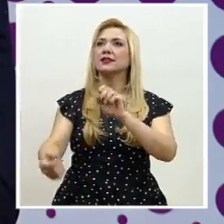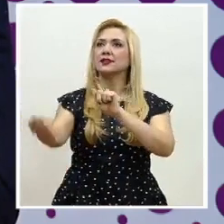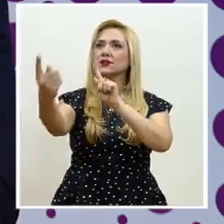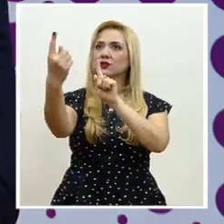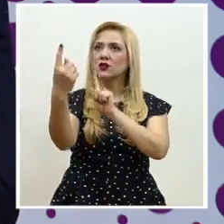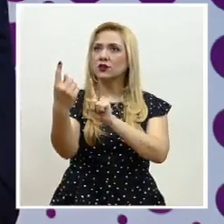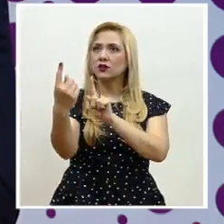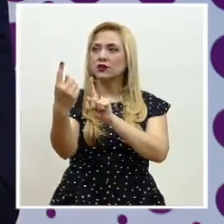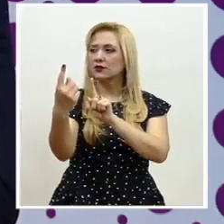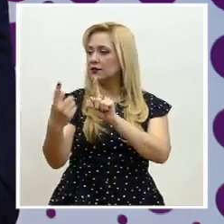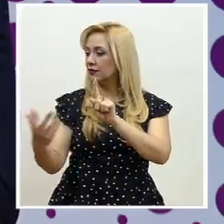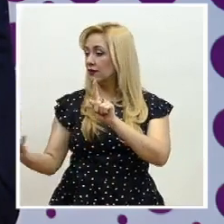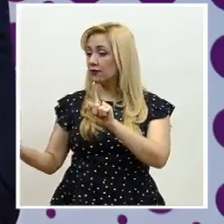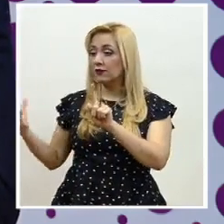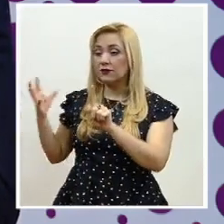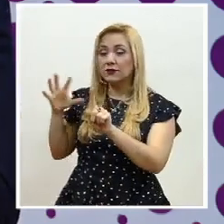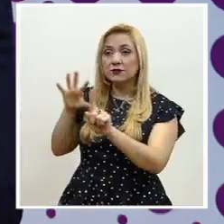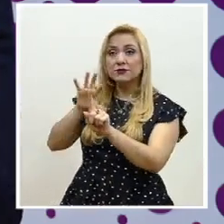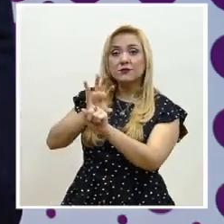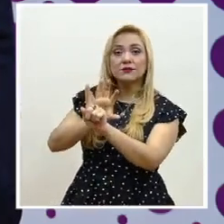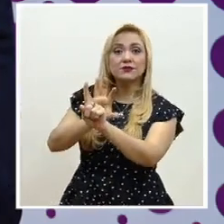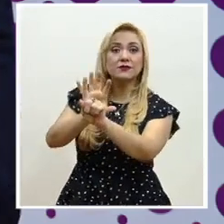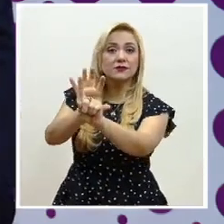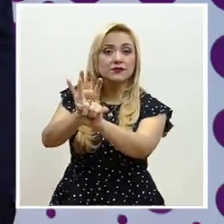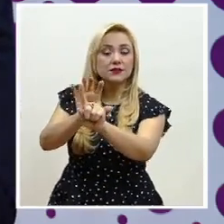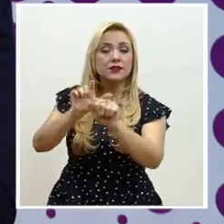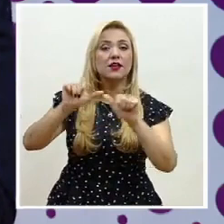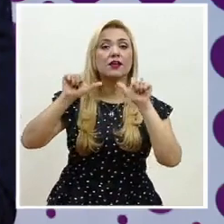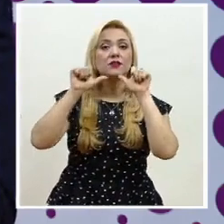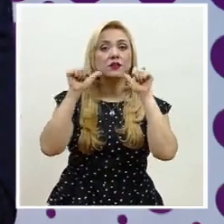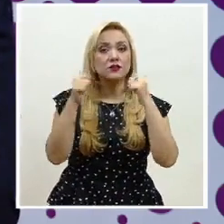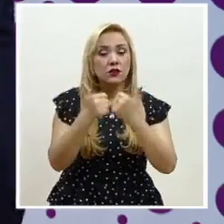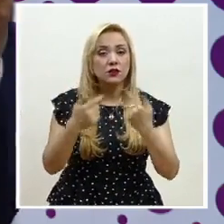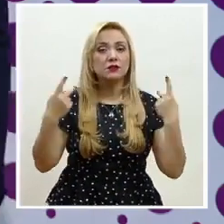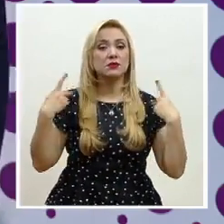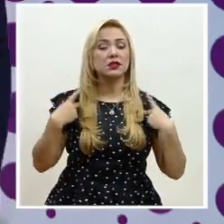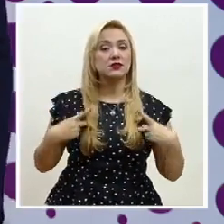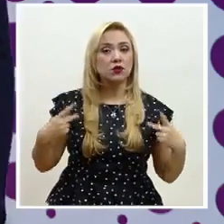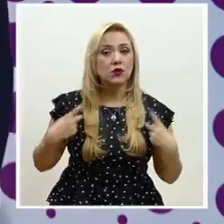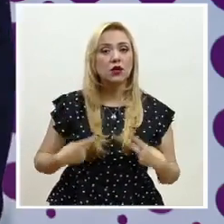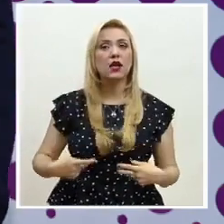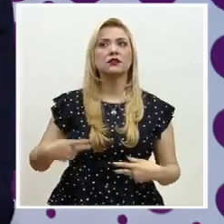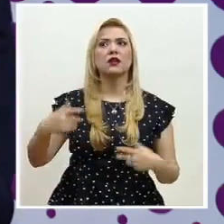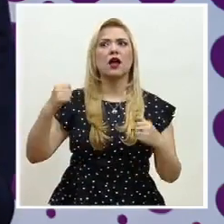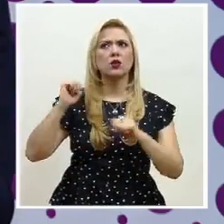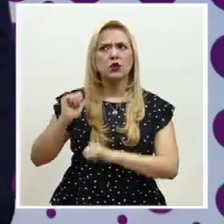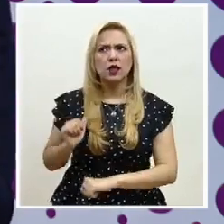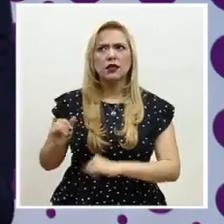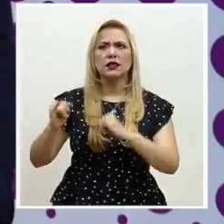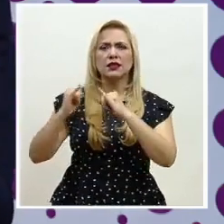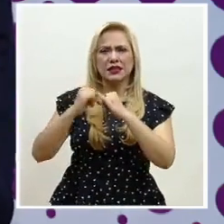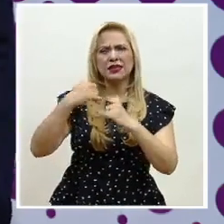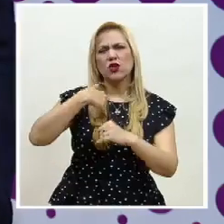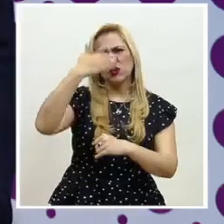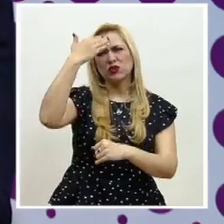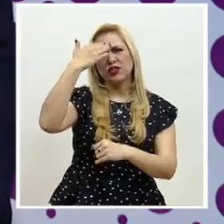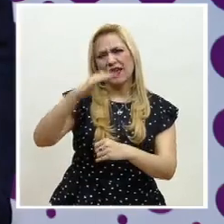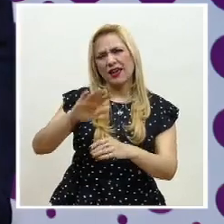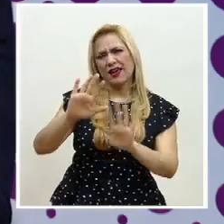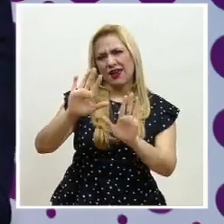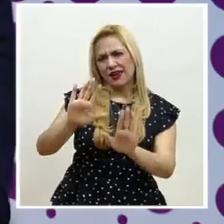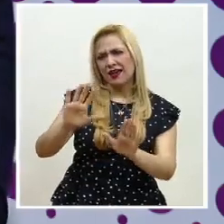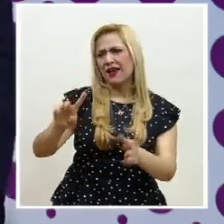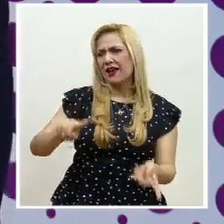la participación activa por parte de la sociedad civil, incluso de las mismas autoridades. Yo sé que son contraparte, pero al final te sientas y